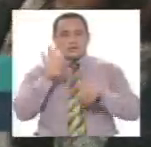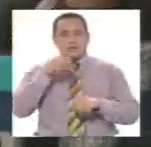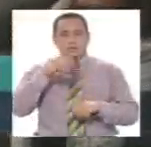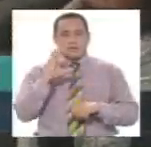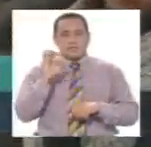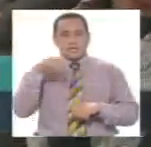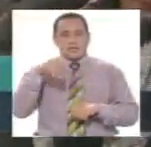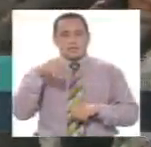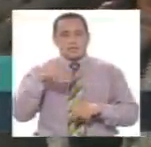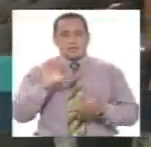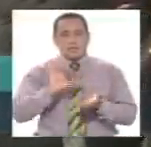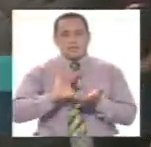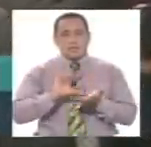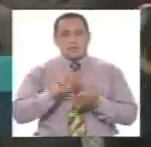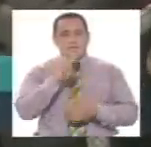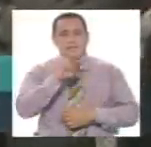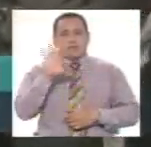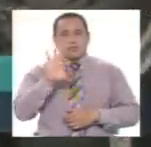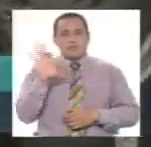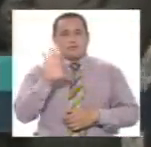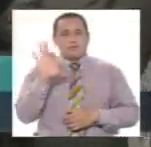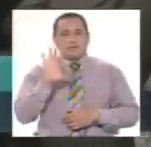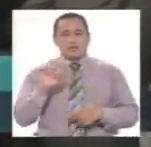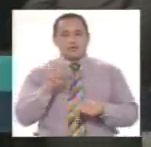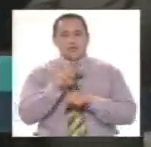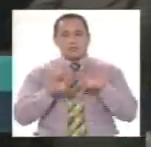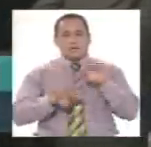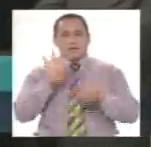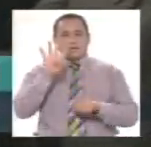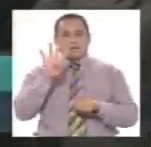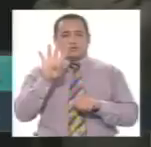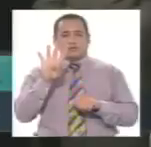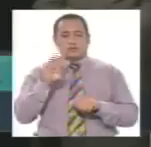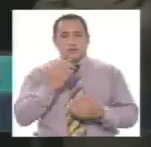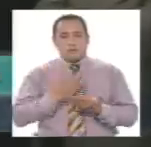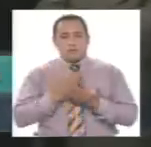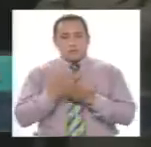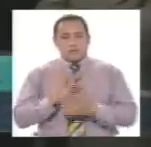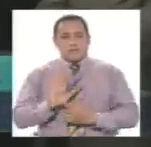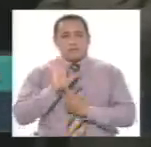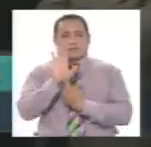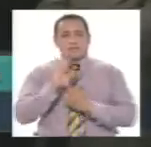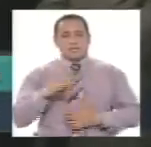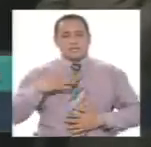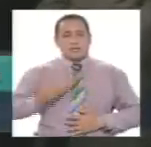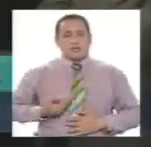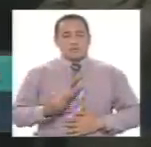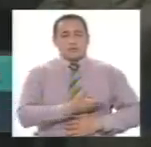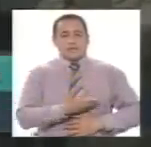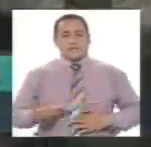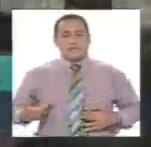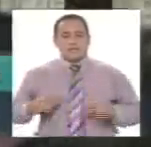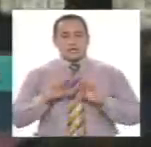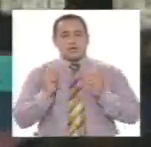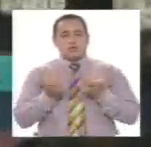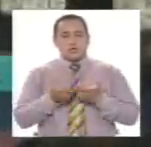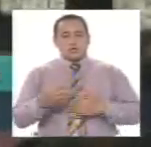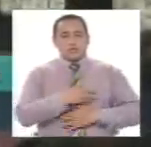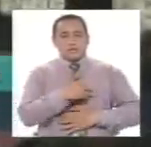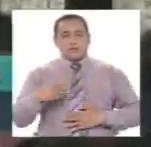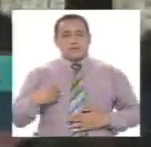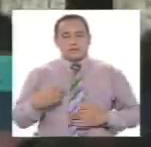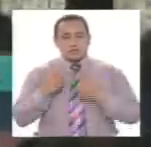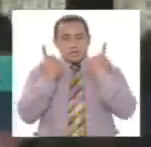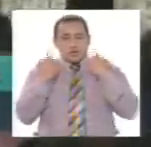080-2014-PCM, Lima, 24 de febrero de 2014. Vista la propuesta del señor Presidente del Consejo de Ministros,